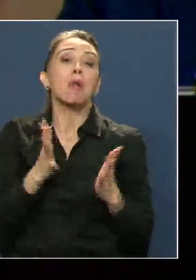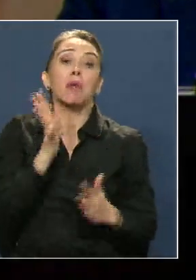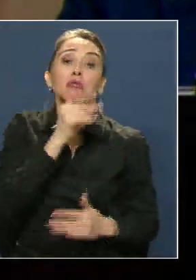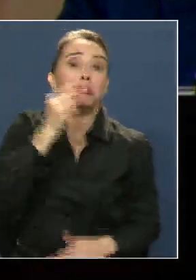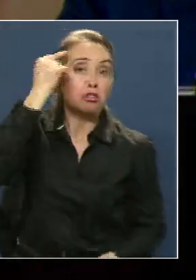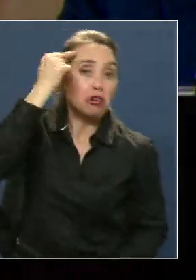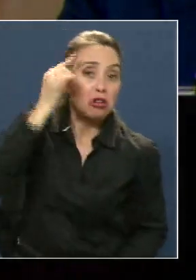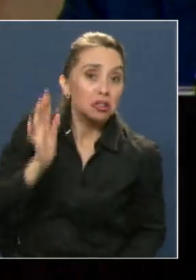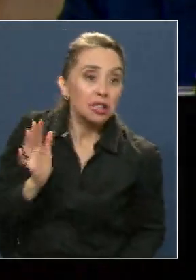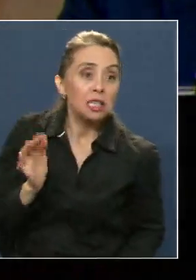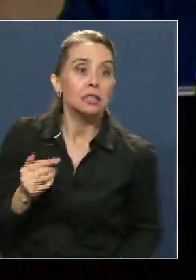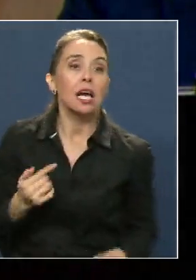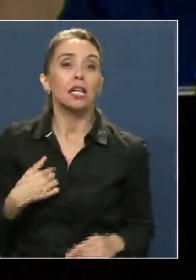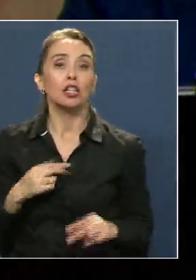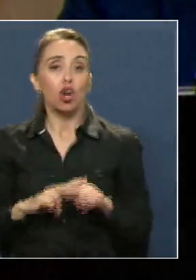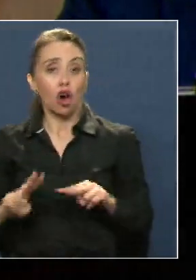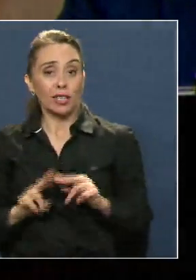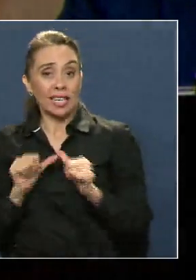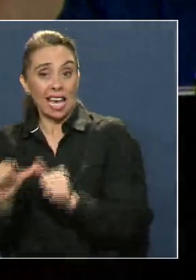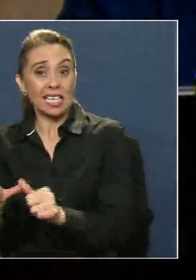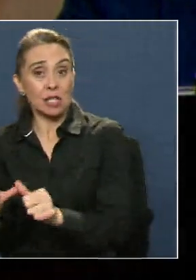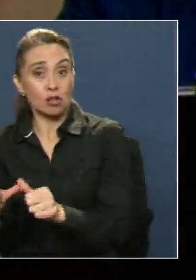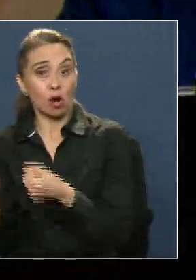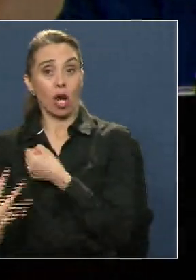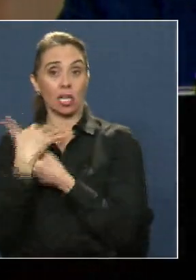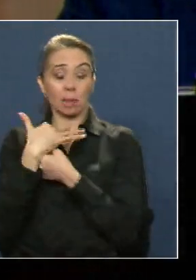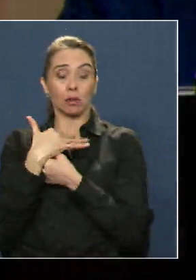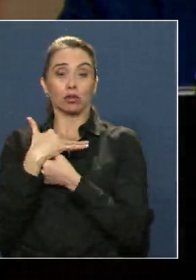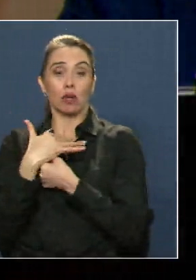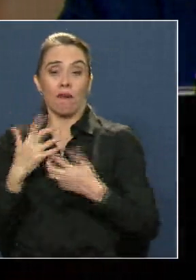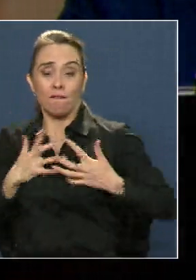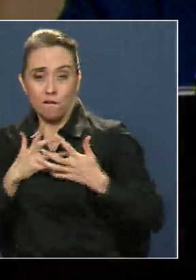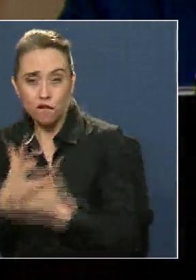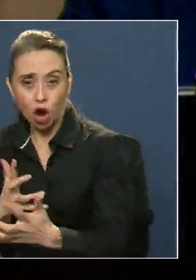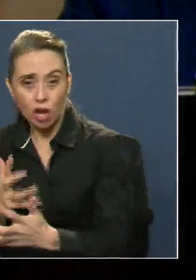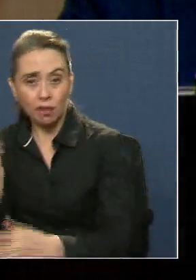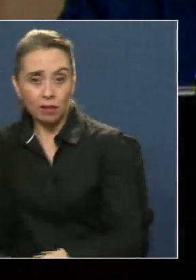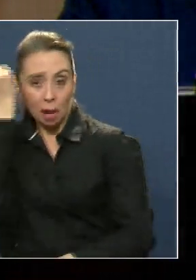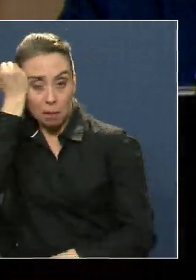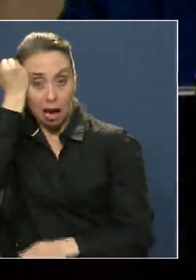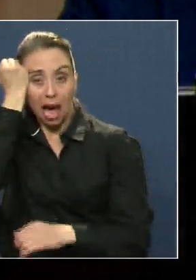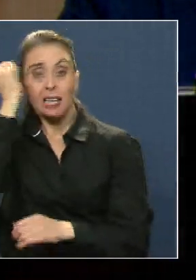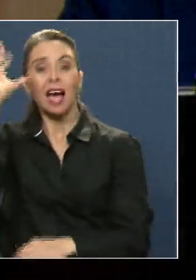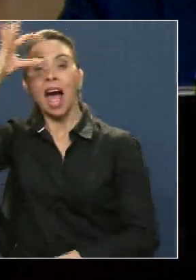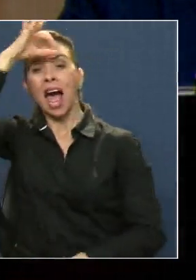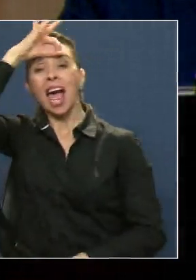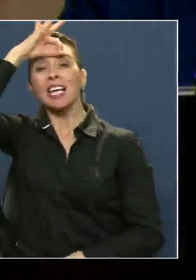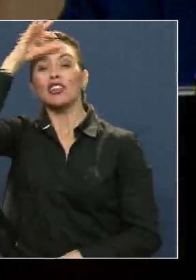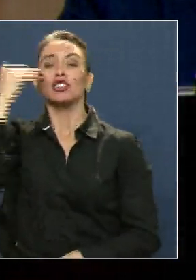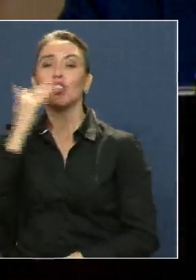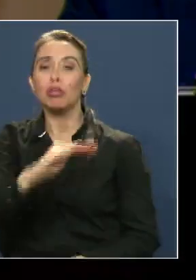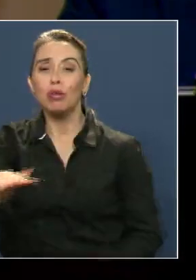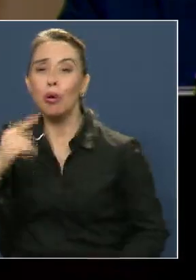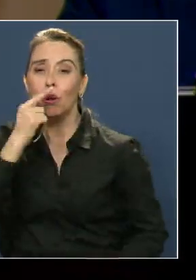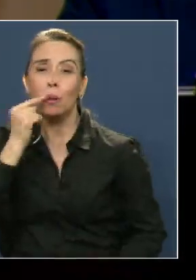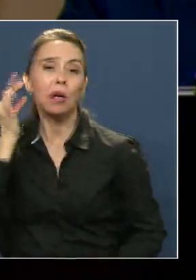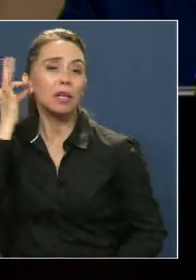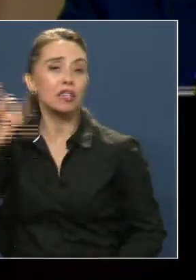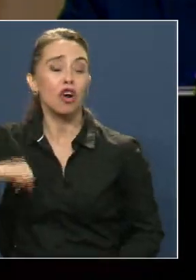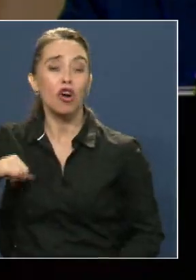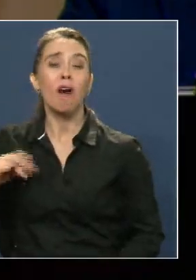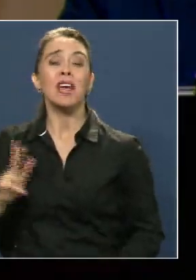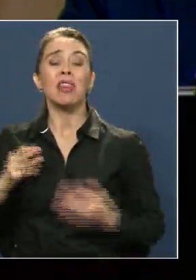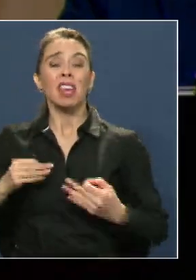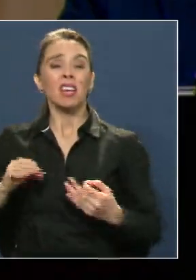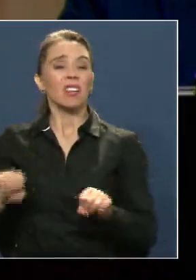lo reprochable de su conducta, que violenta, marca y destruye la inocencia y dignidad de los niños, niñas y